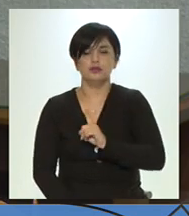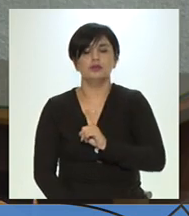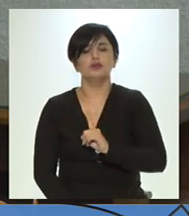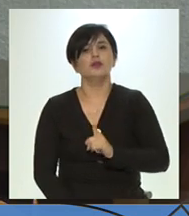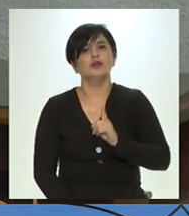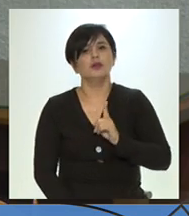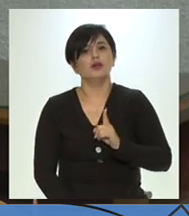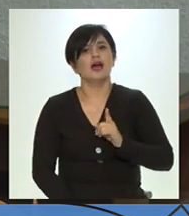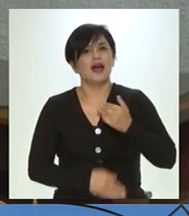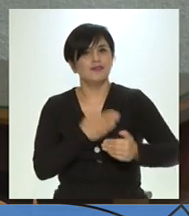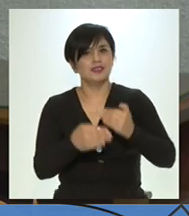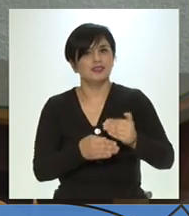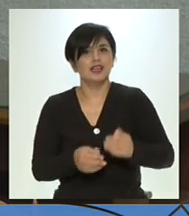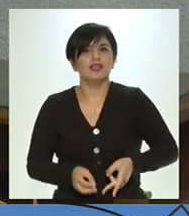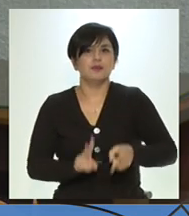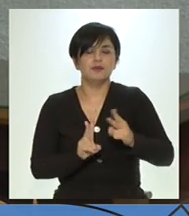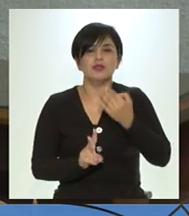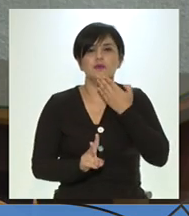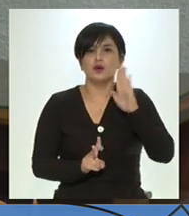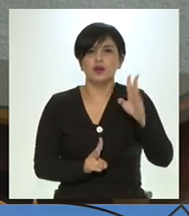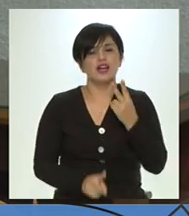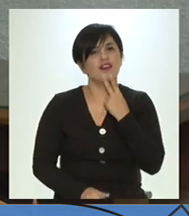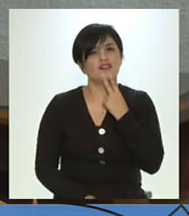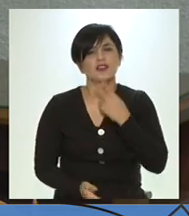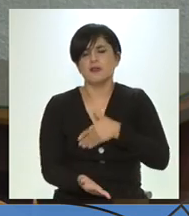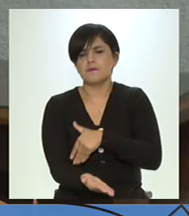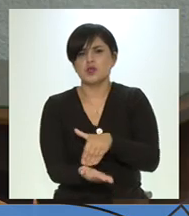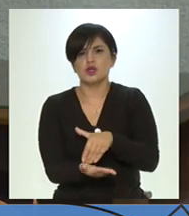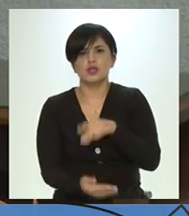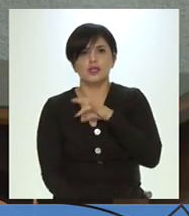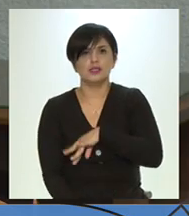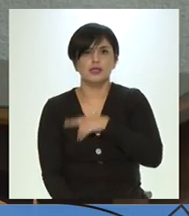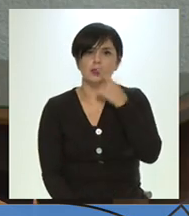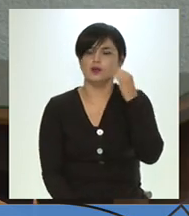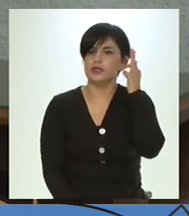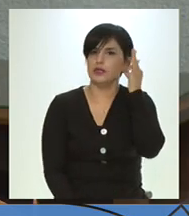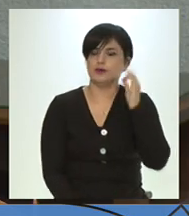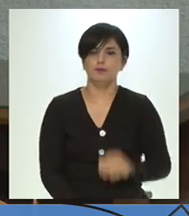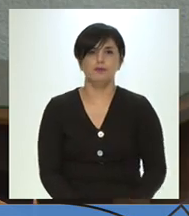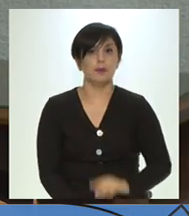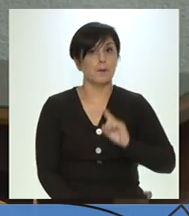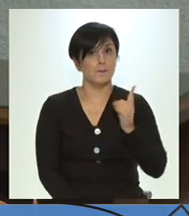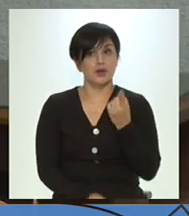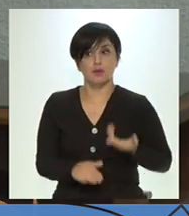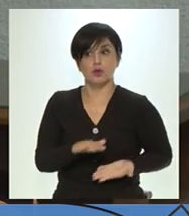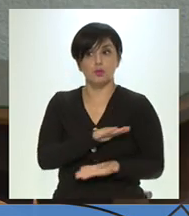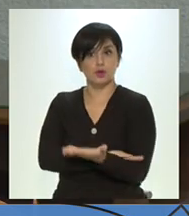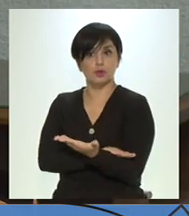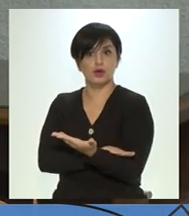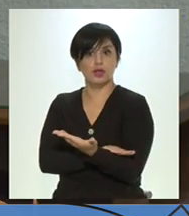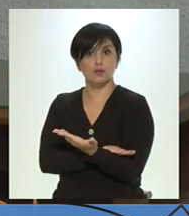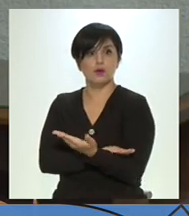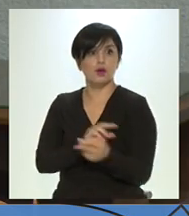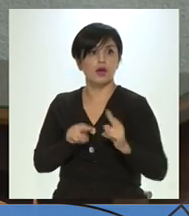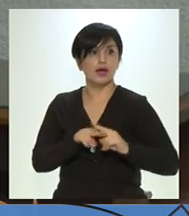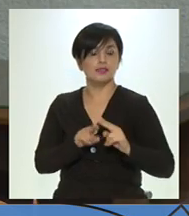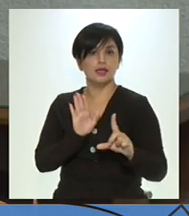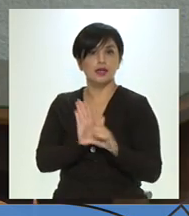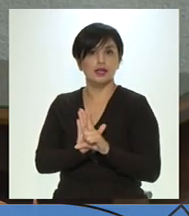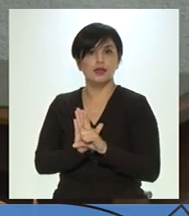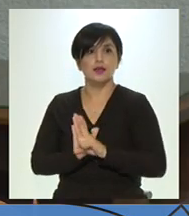vida de millones de chilenos y chilenas en primer lugar proponemos legislar para contar en nuestro país